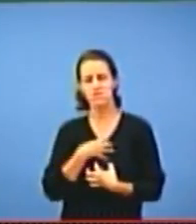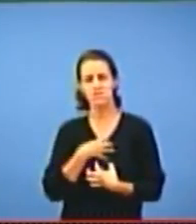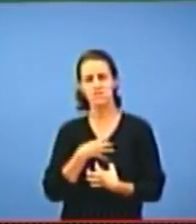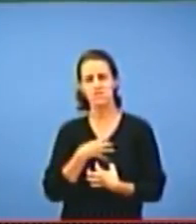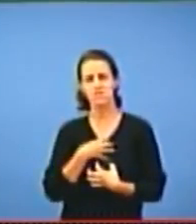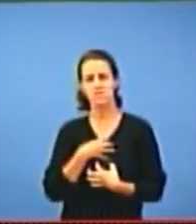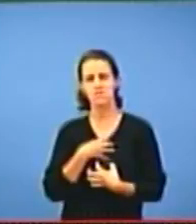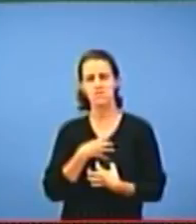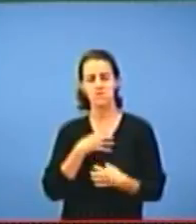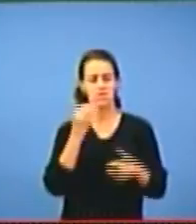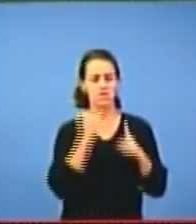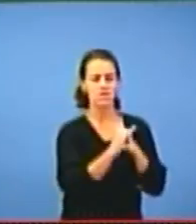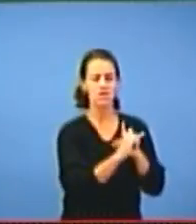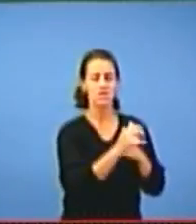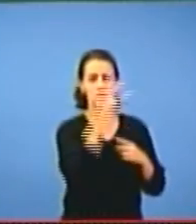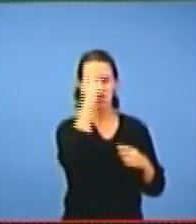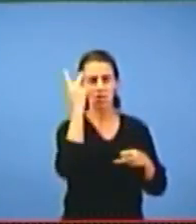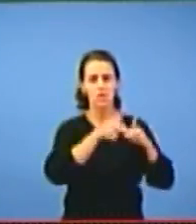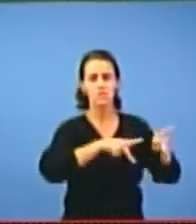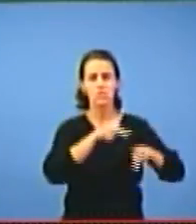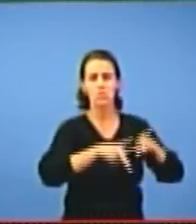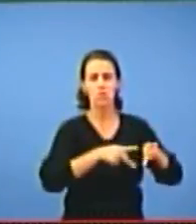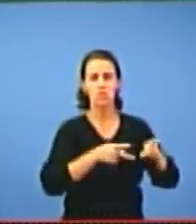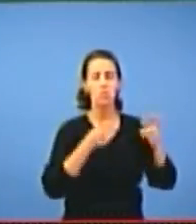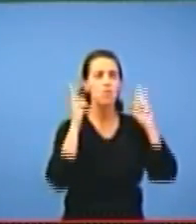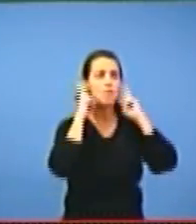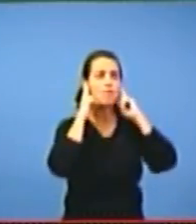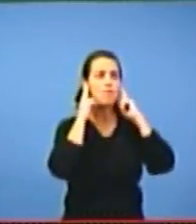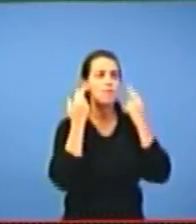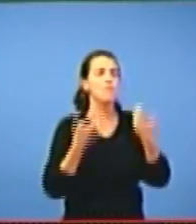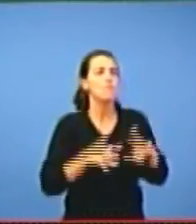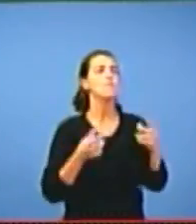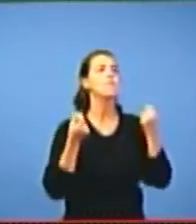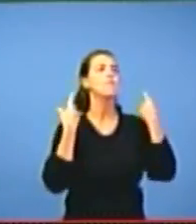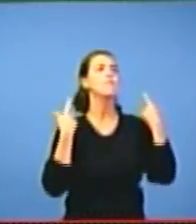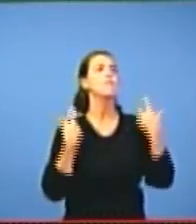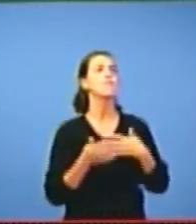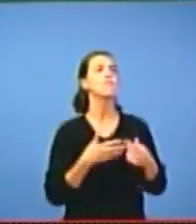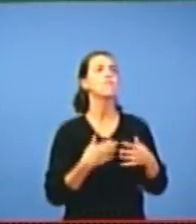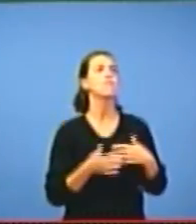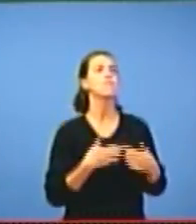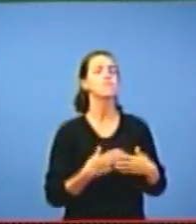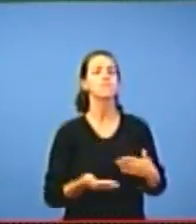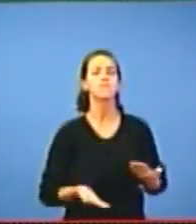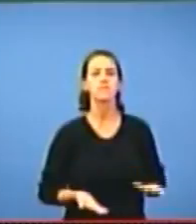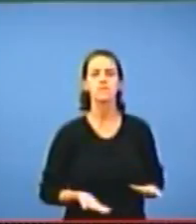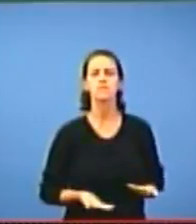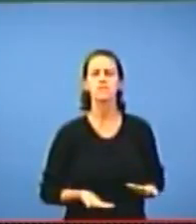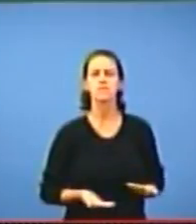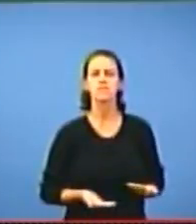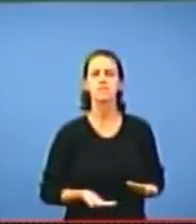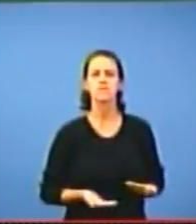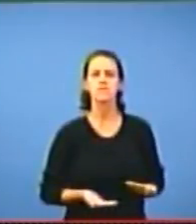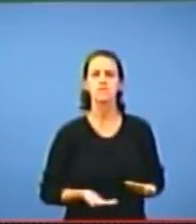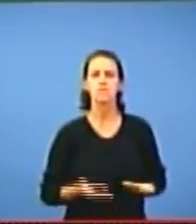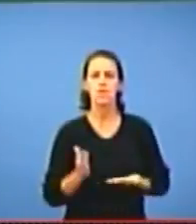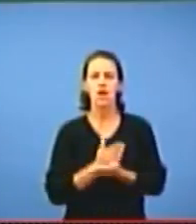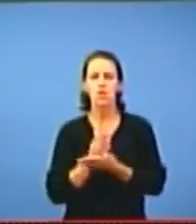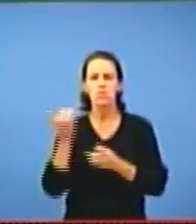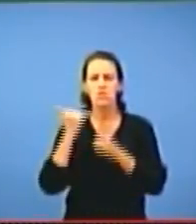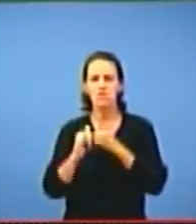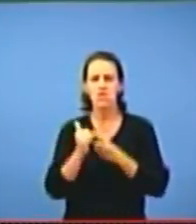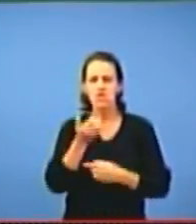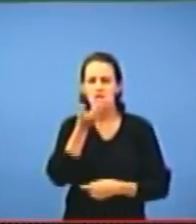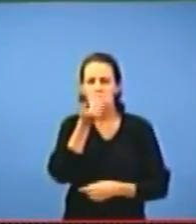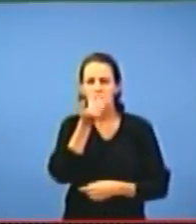profeta que entregaba la profecía a un pueblo que no quería escuchar nada. No era obediente. Algunos llegaron a comer